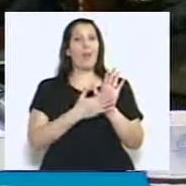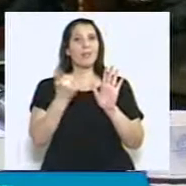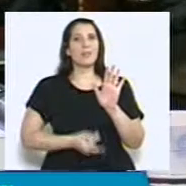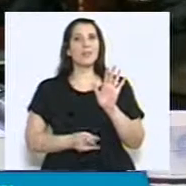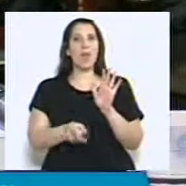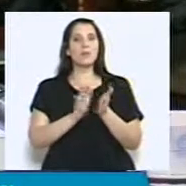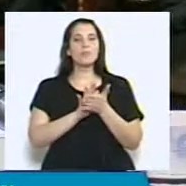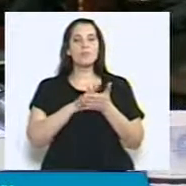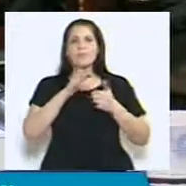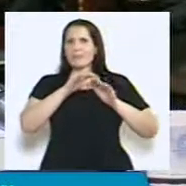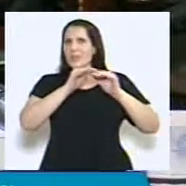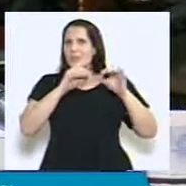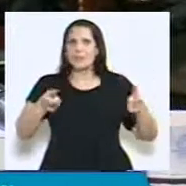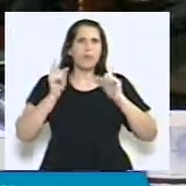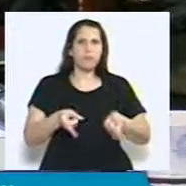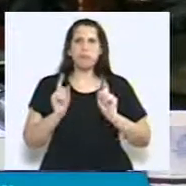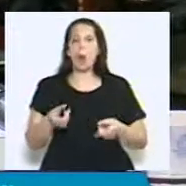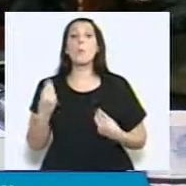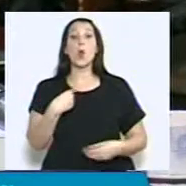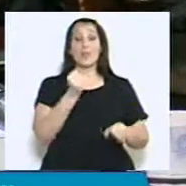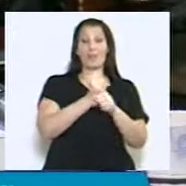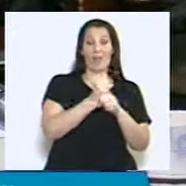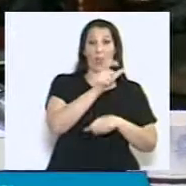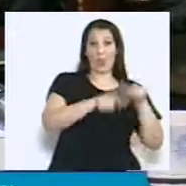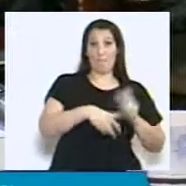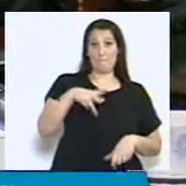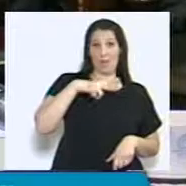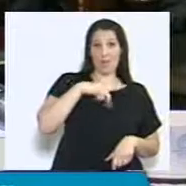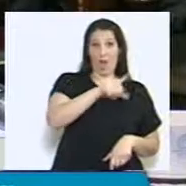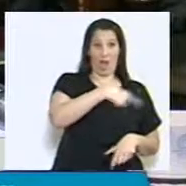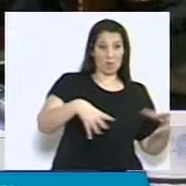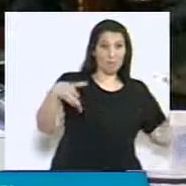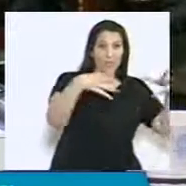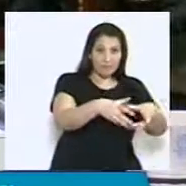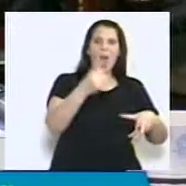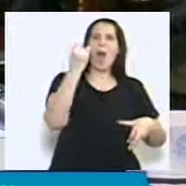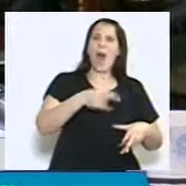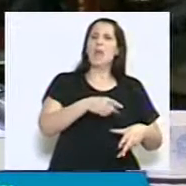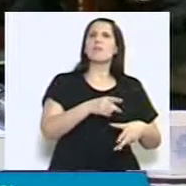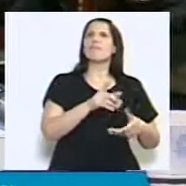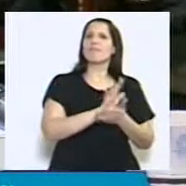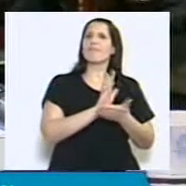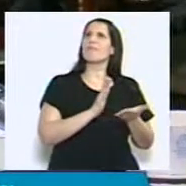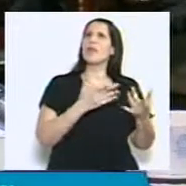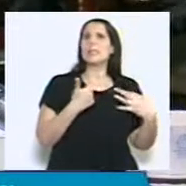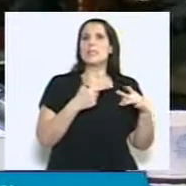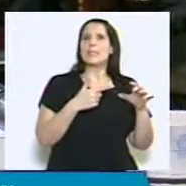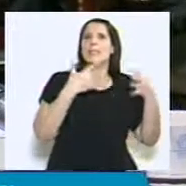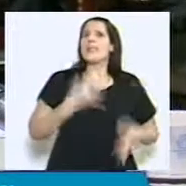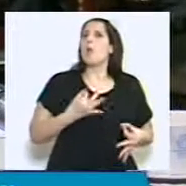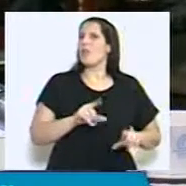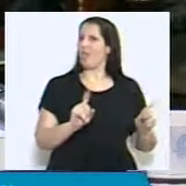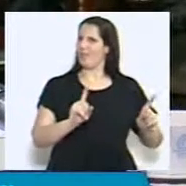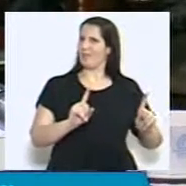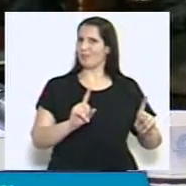estabilidad absoluta? Porque los trabajadores de la actividad privada tienen lo que se denomina estabilidad impropia relativa. O